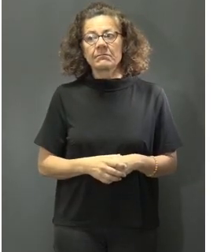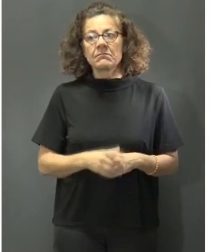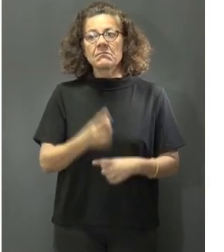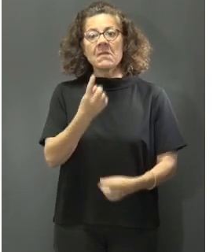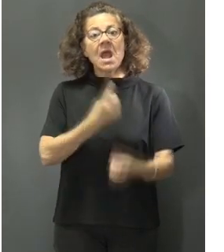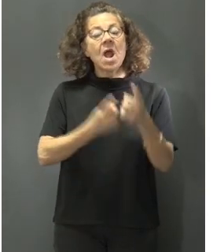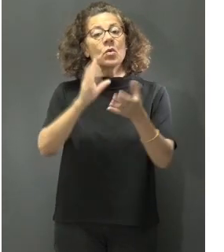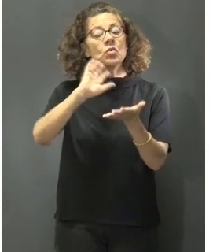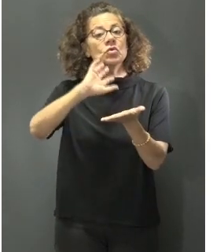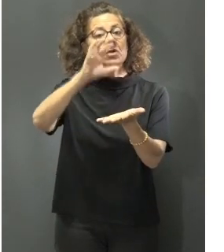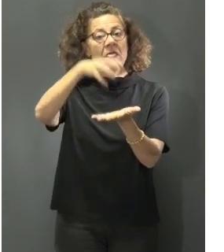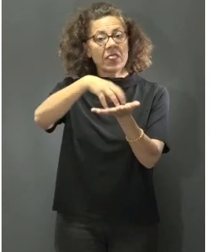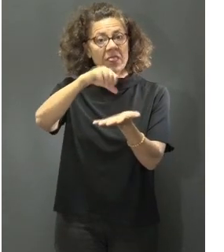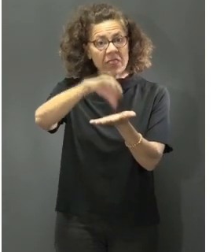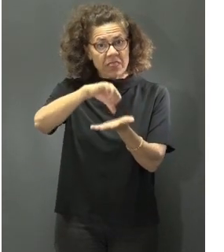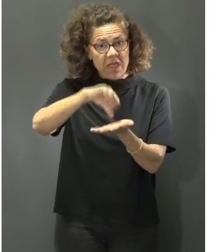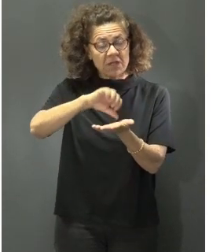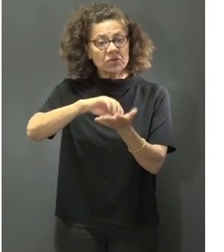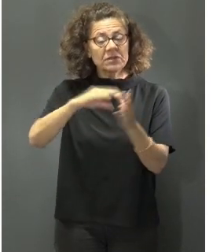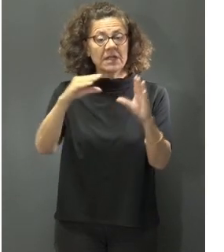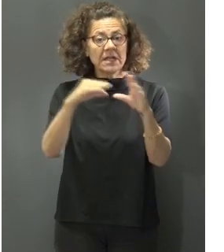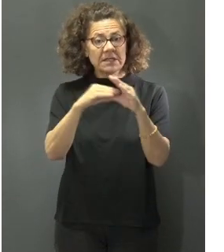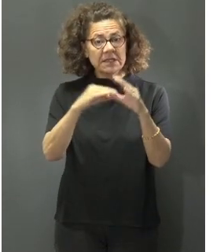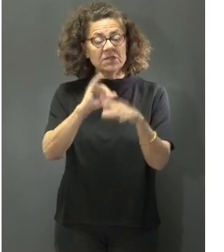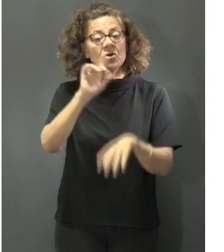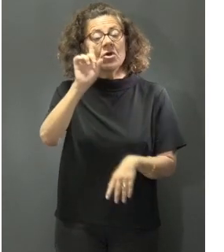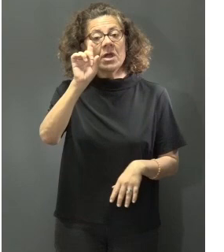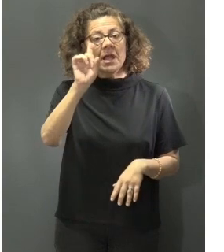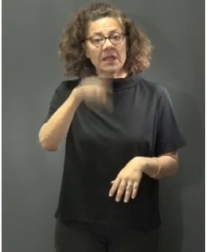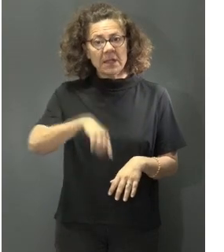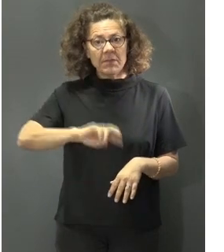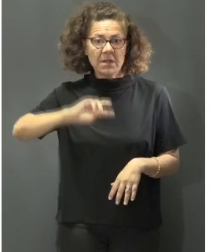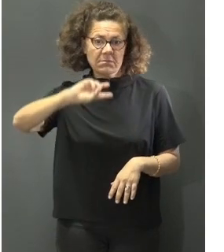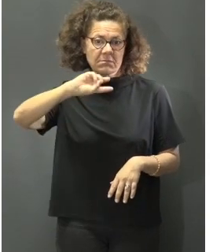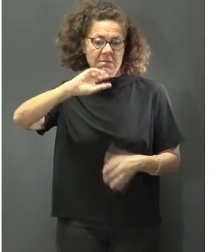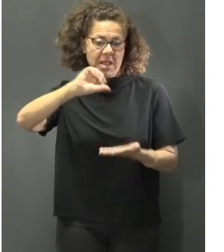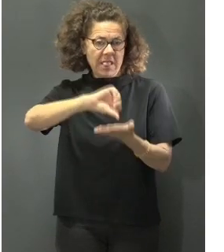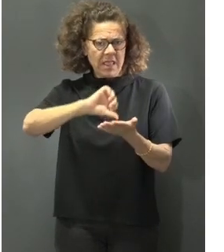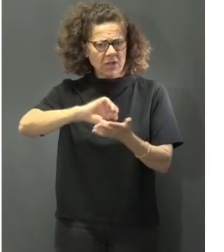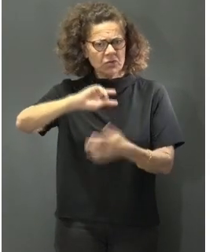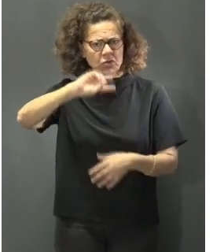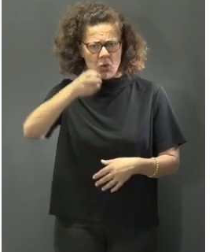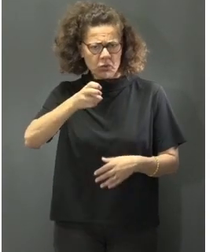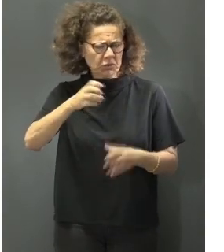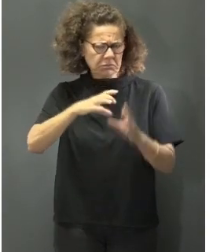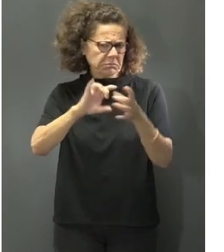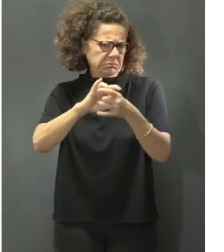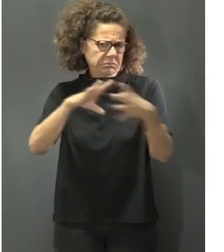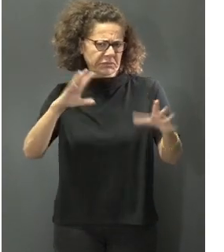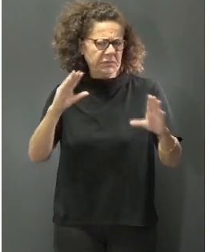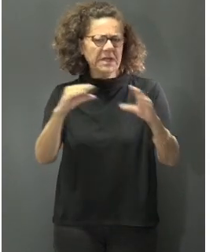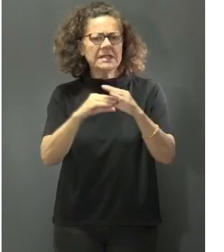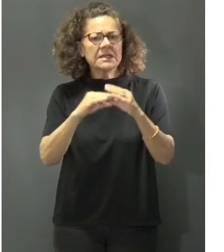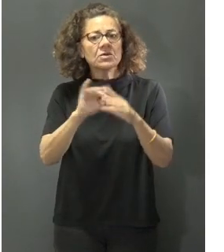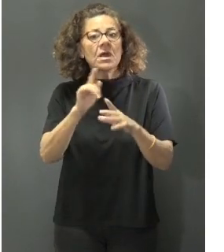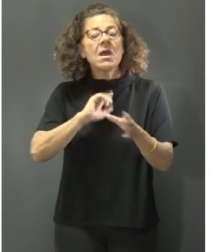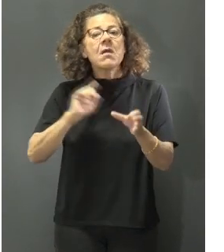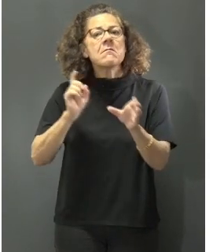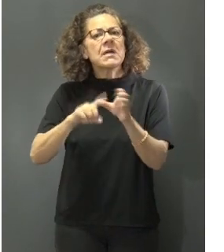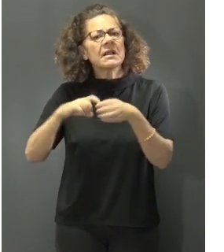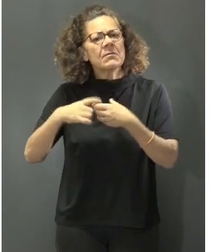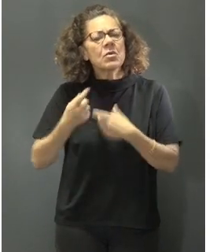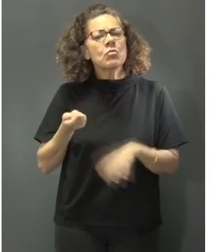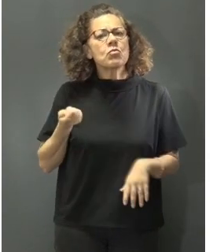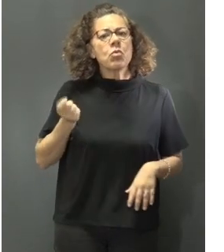algunos centros del Inserso y también de otros centros que no pertenecían al Inserso, y participaron